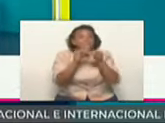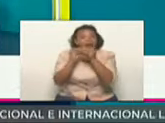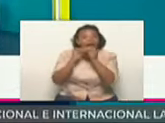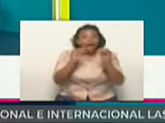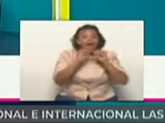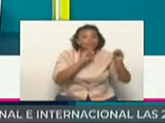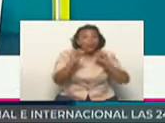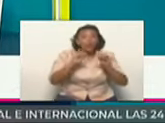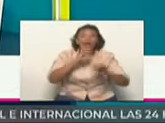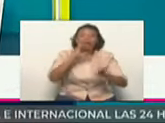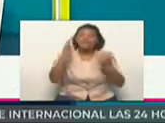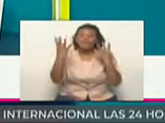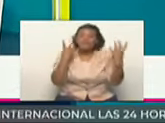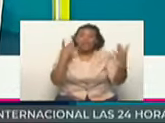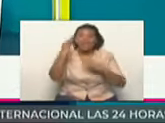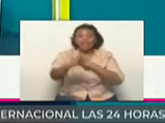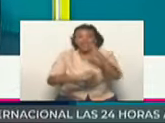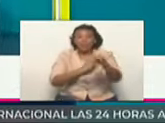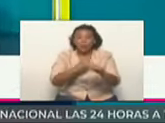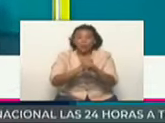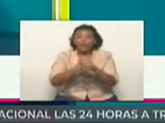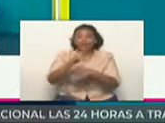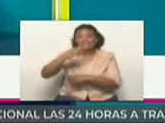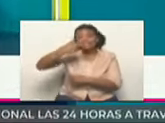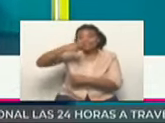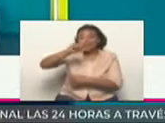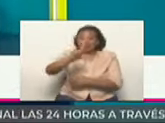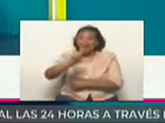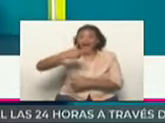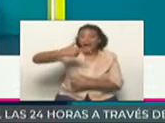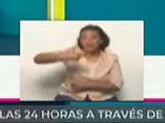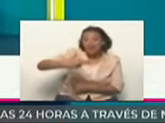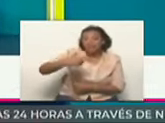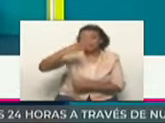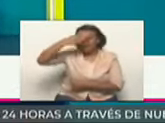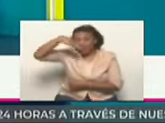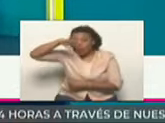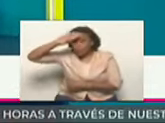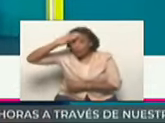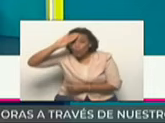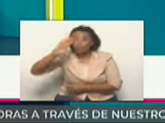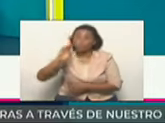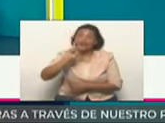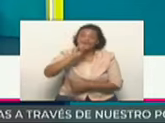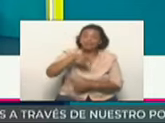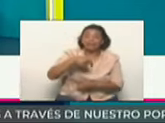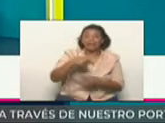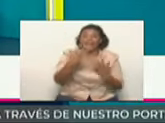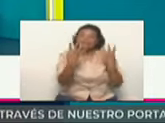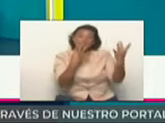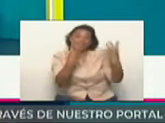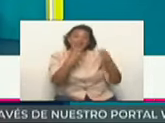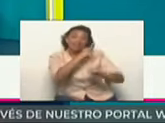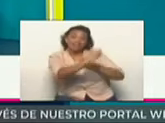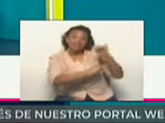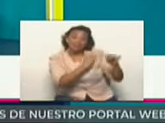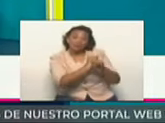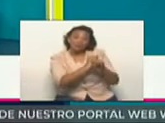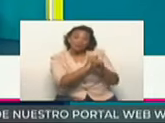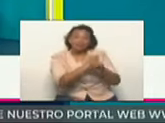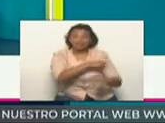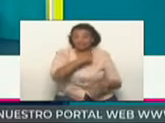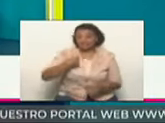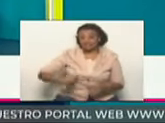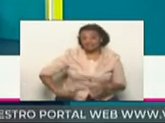Feria Internacional de La Habana y la Feria Internacional de Shanghái, el Nuevo Mundo,